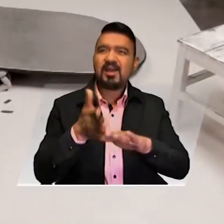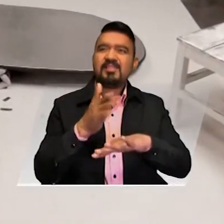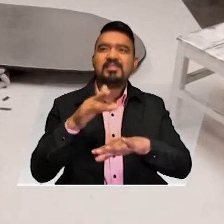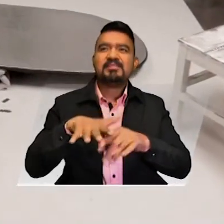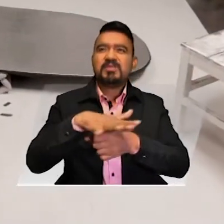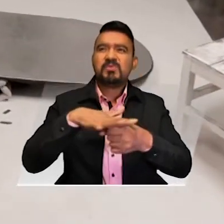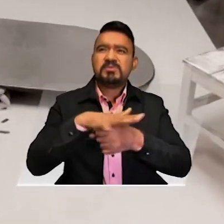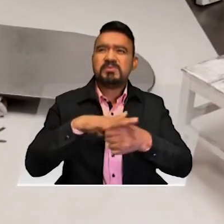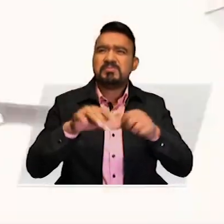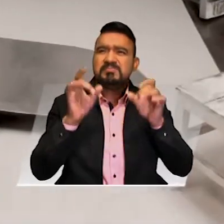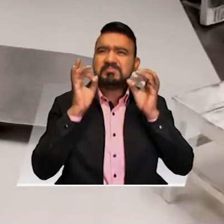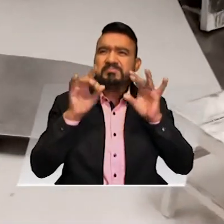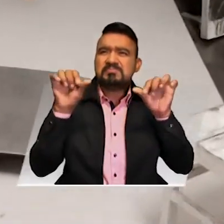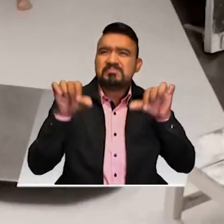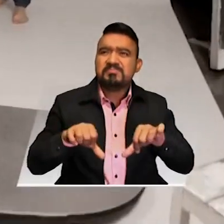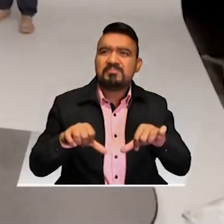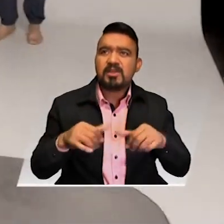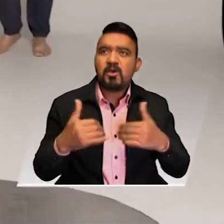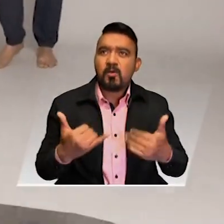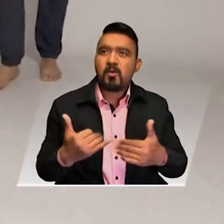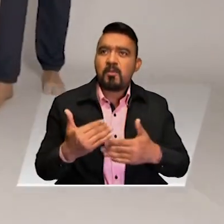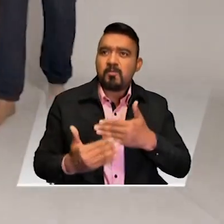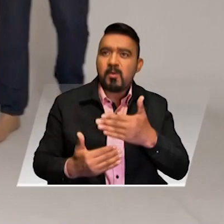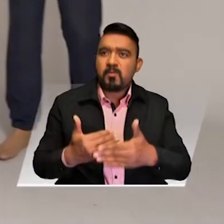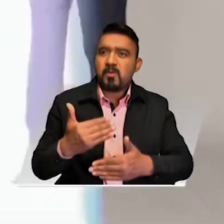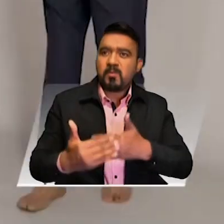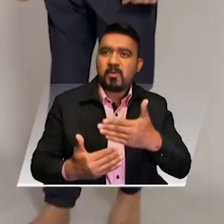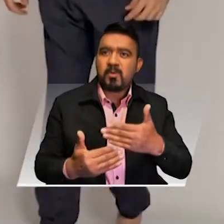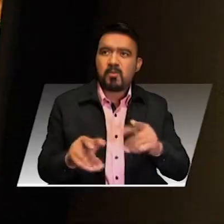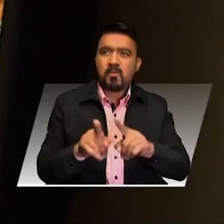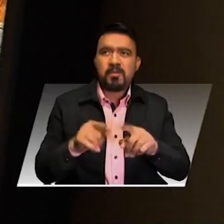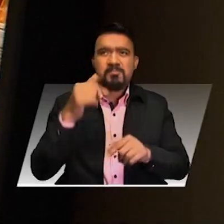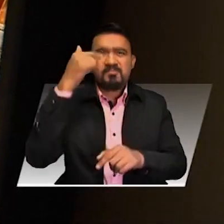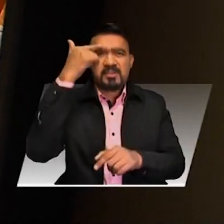en la vida, hoy lo ve como una oportunidad